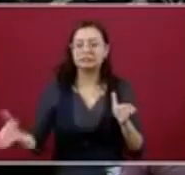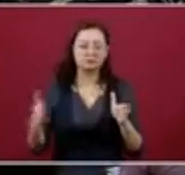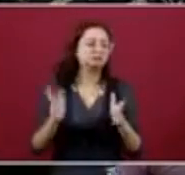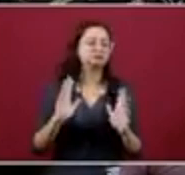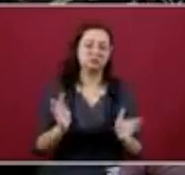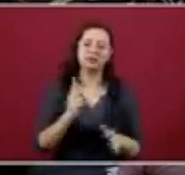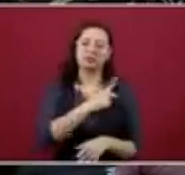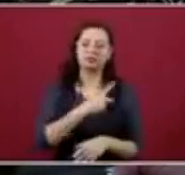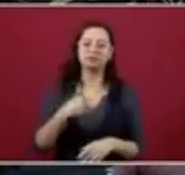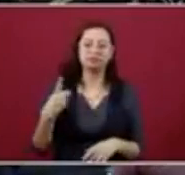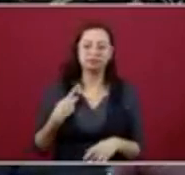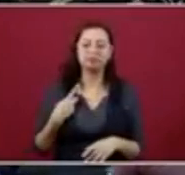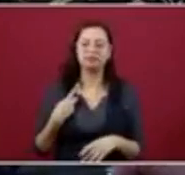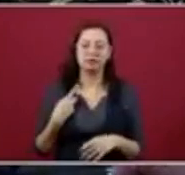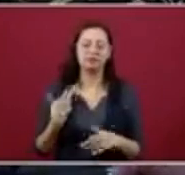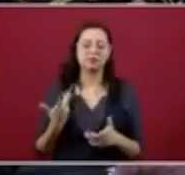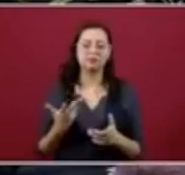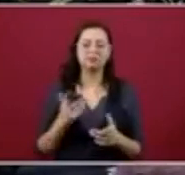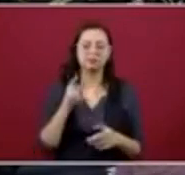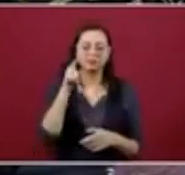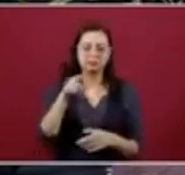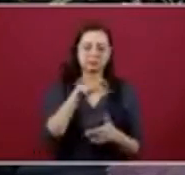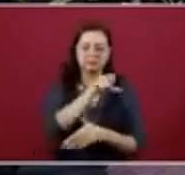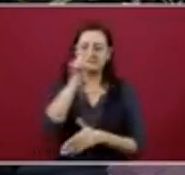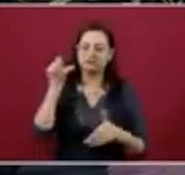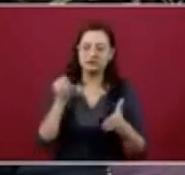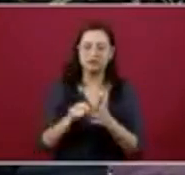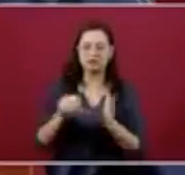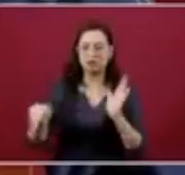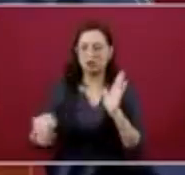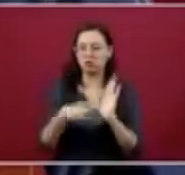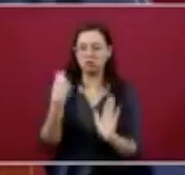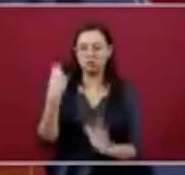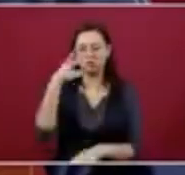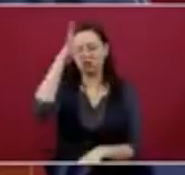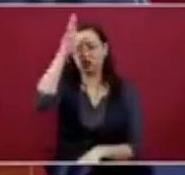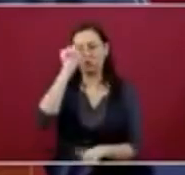es precisamente el centro de este acuerdo,